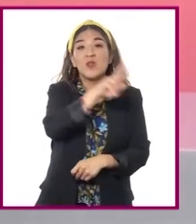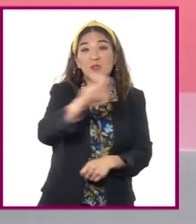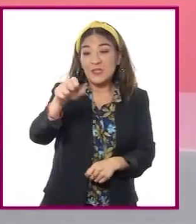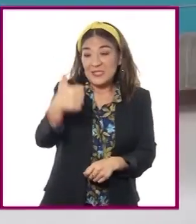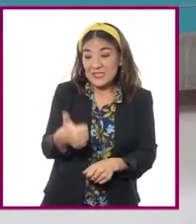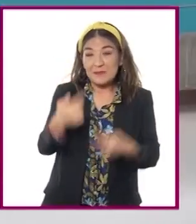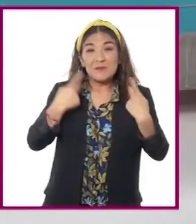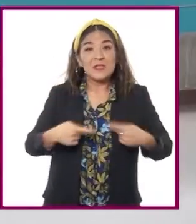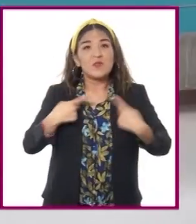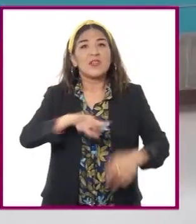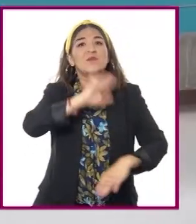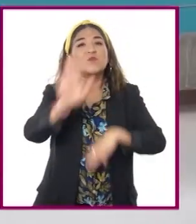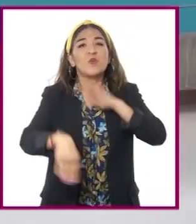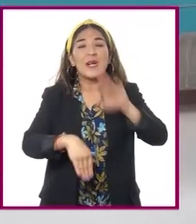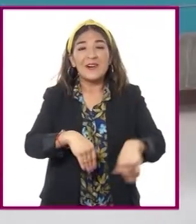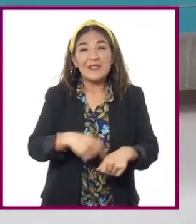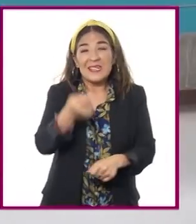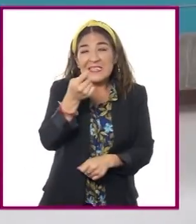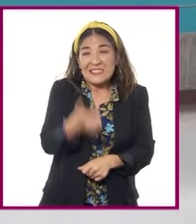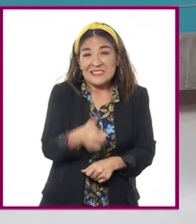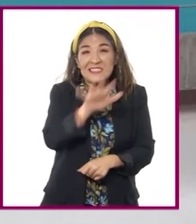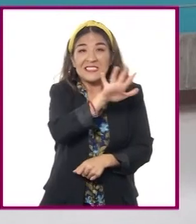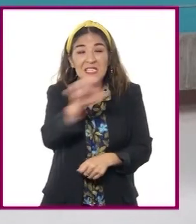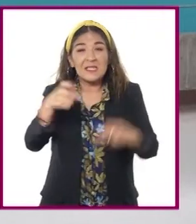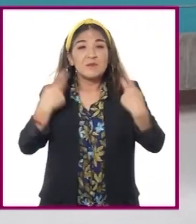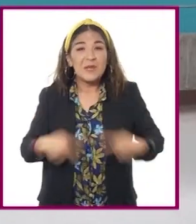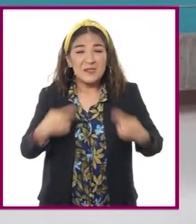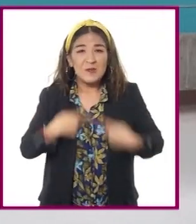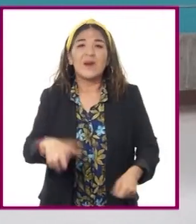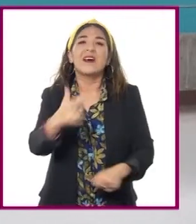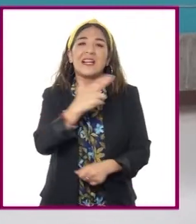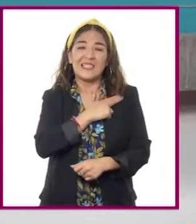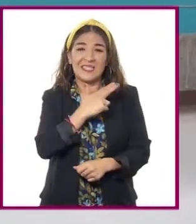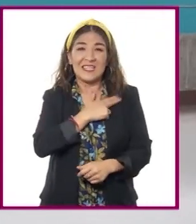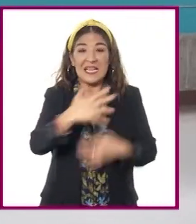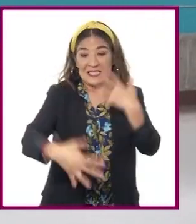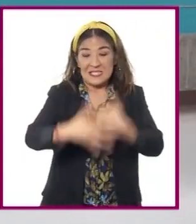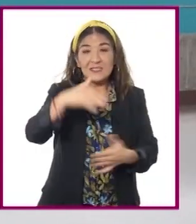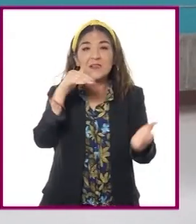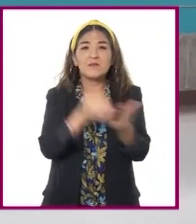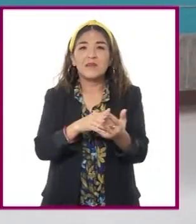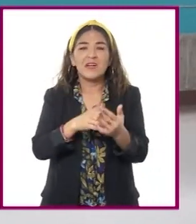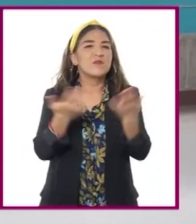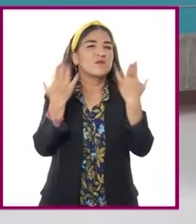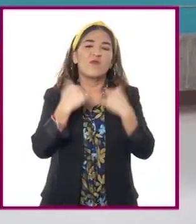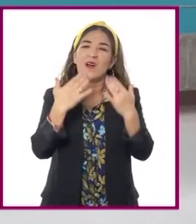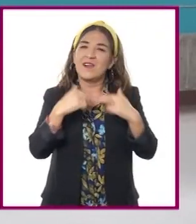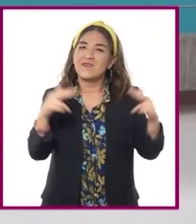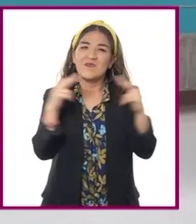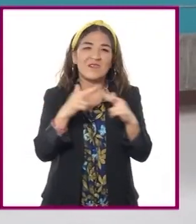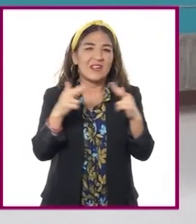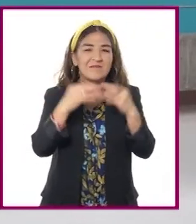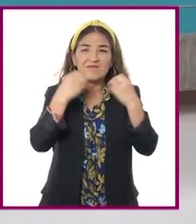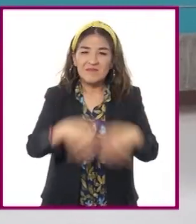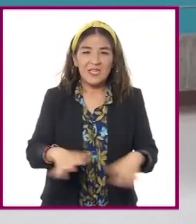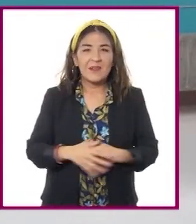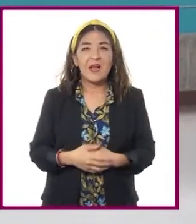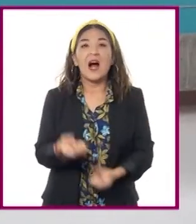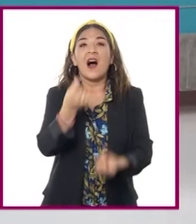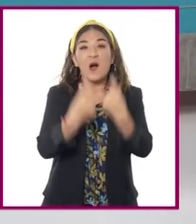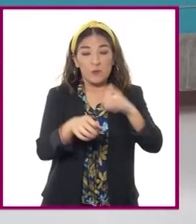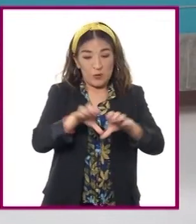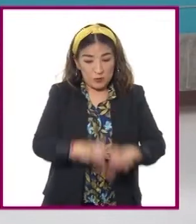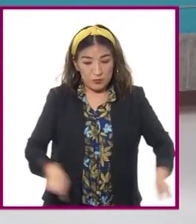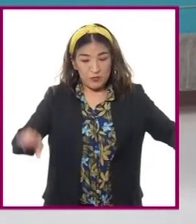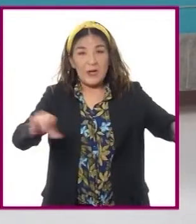206 personas, casi 500 resultaron heridas y unas 15,000 quedaron sin hogar. Algunas tuberías de